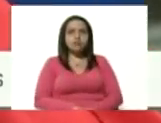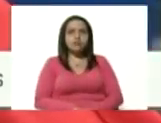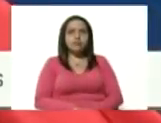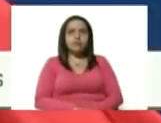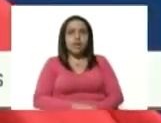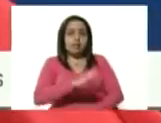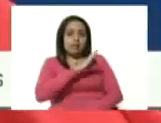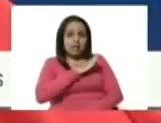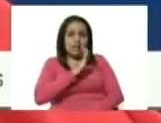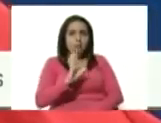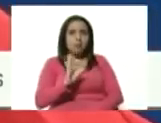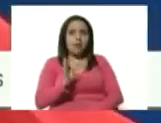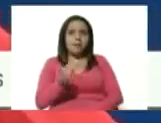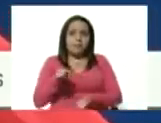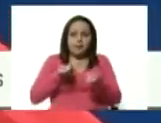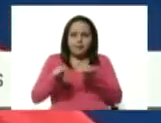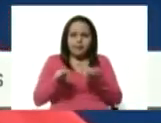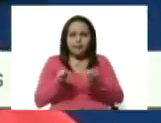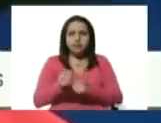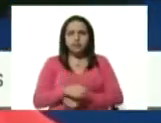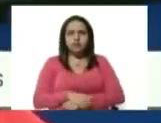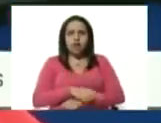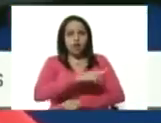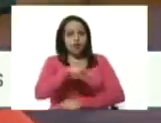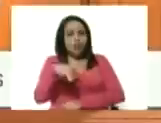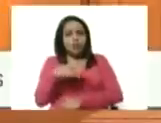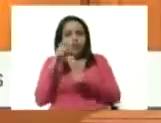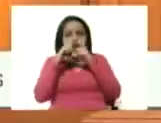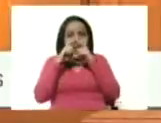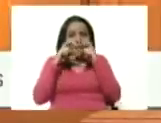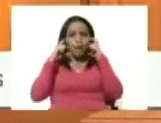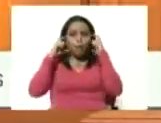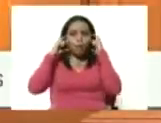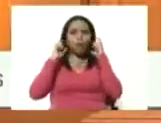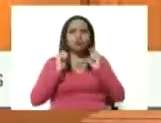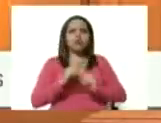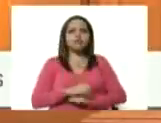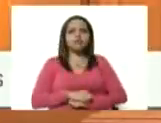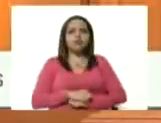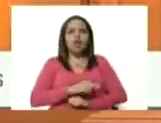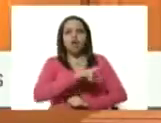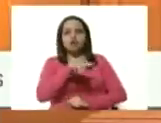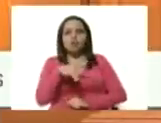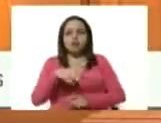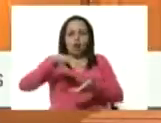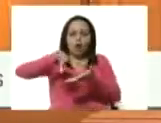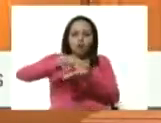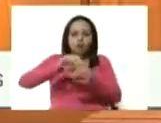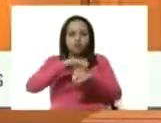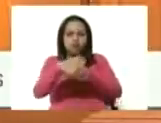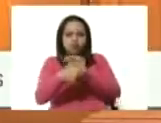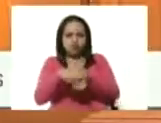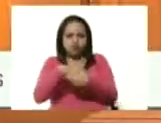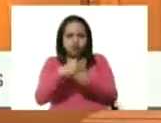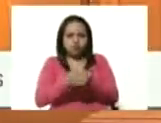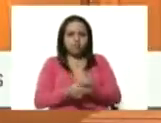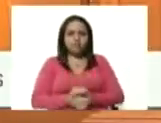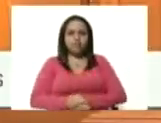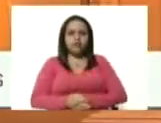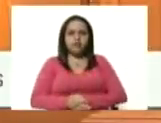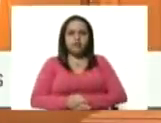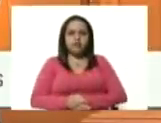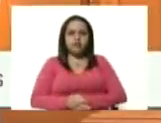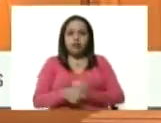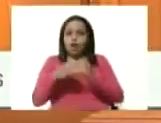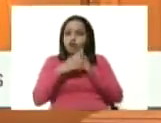tendremos que prepararnos para, con nuestro tapabocas, con nuestro gel antiséptico, para con